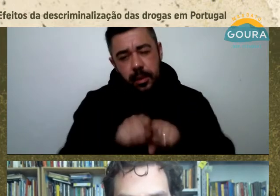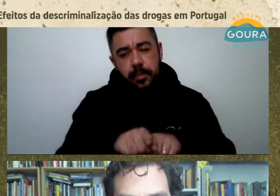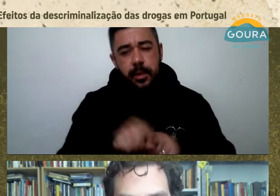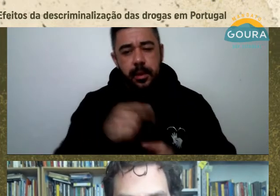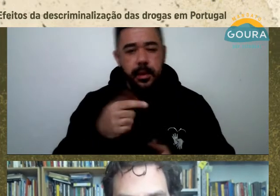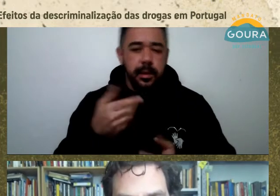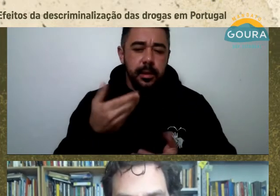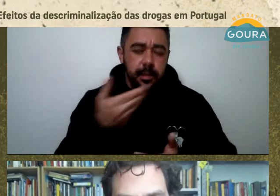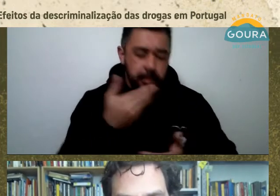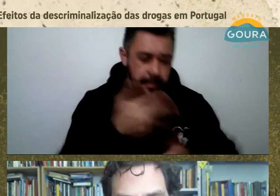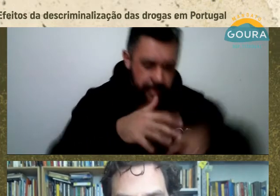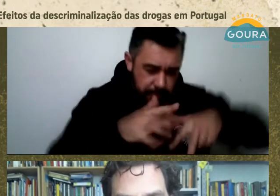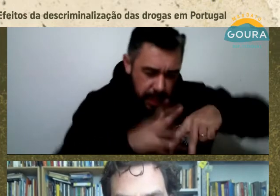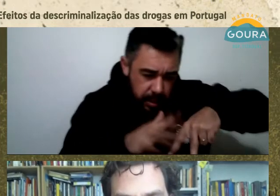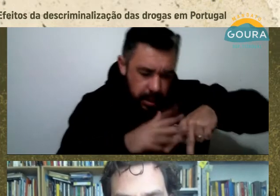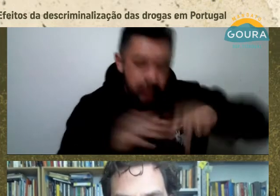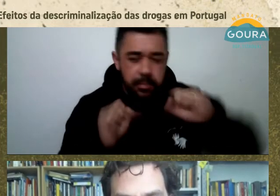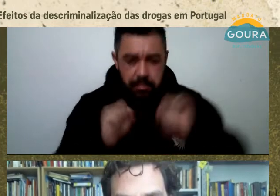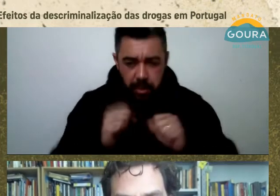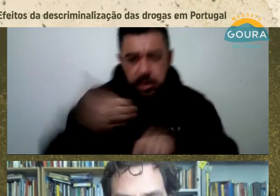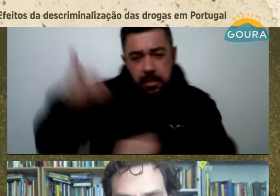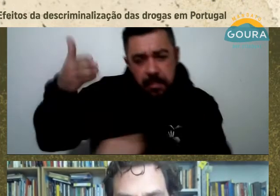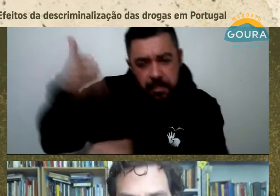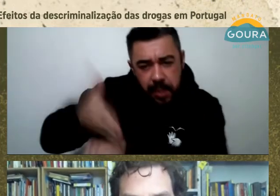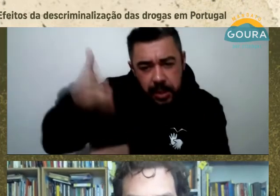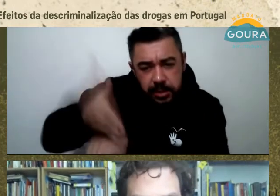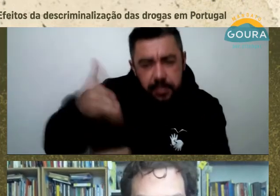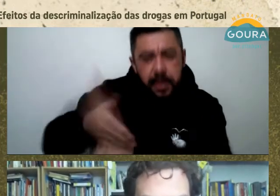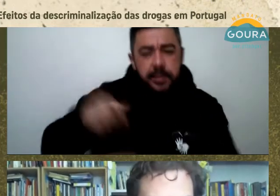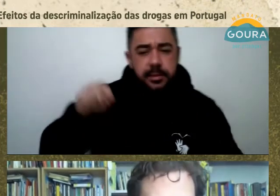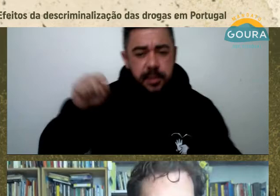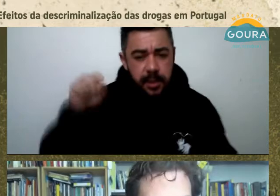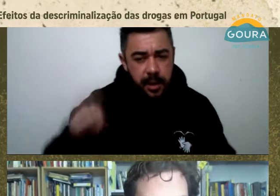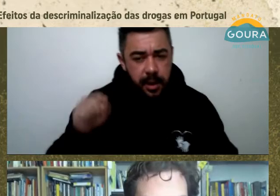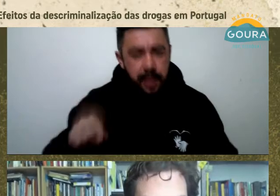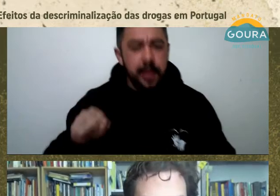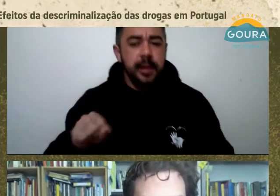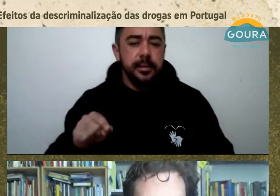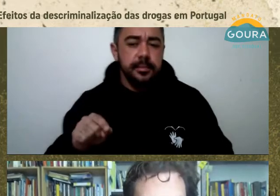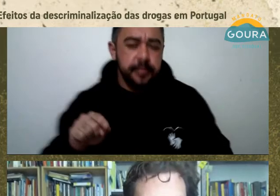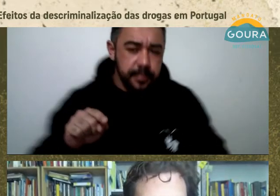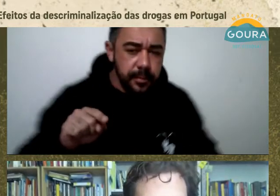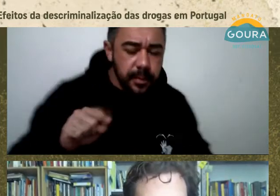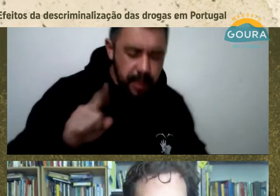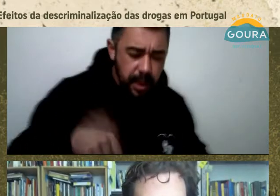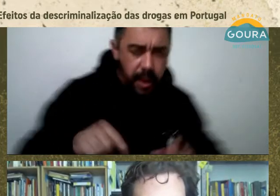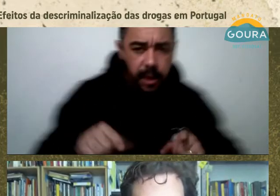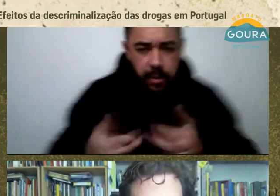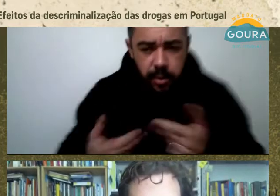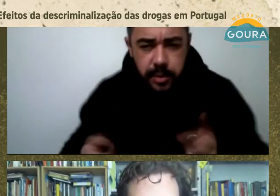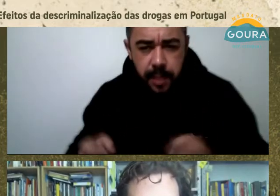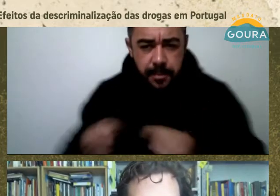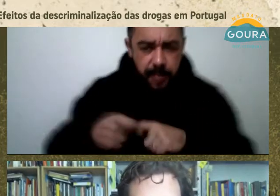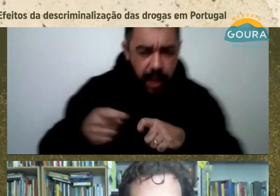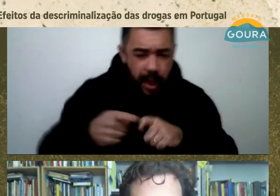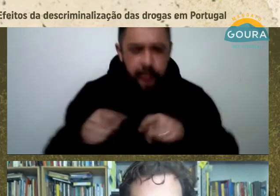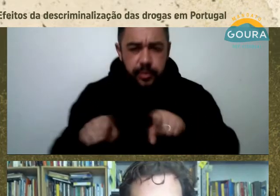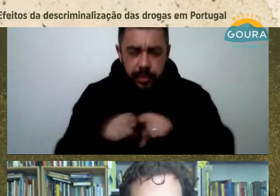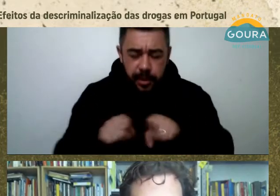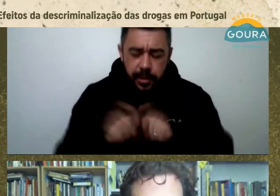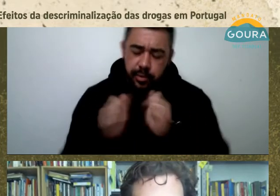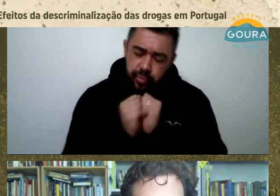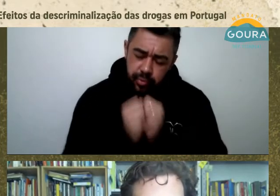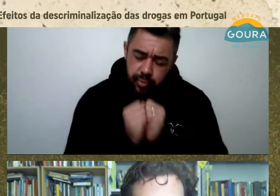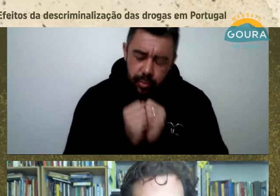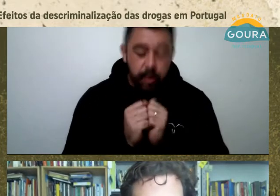pudieron estar participando en muchas de estas asociaciones y de los médicos y médicas e investigadores que acompañan,